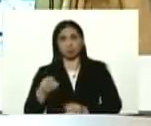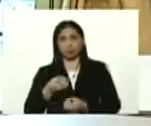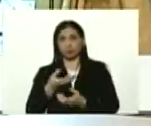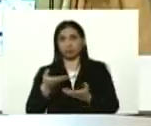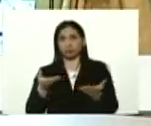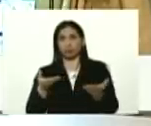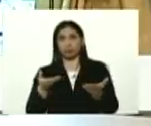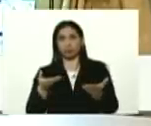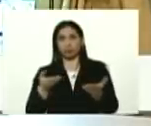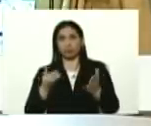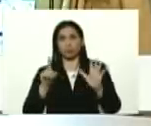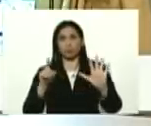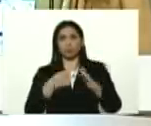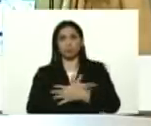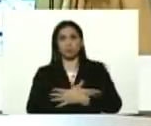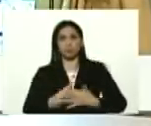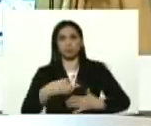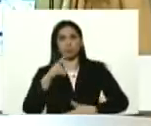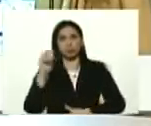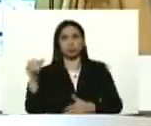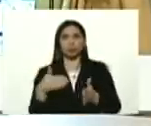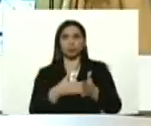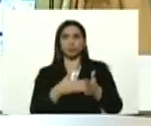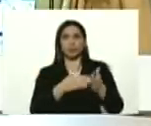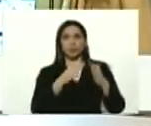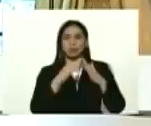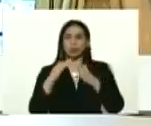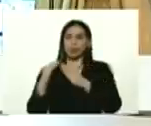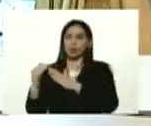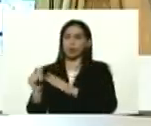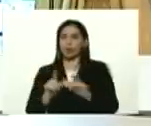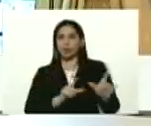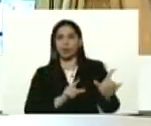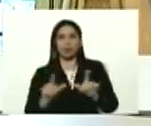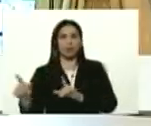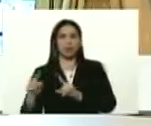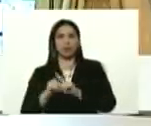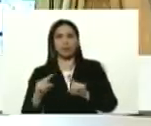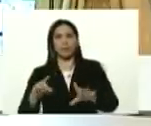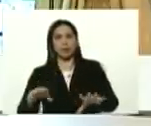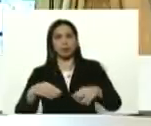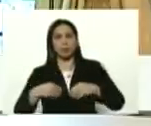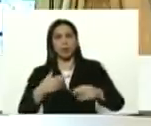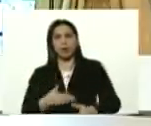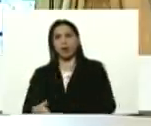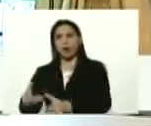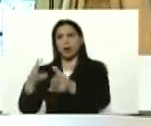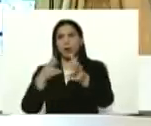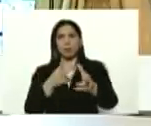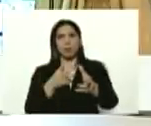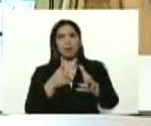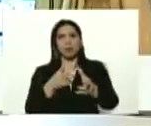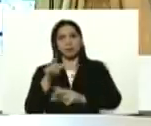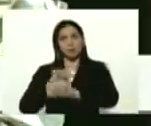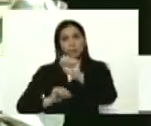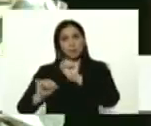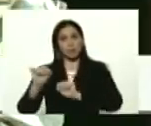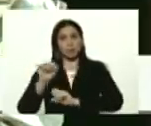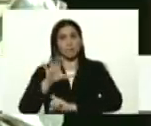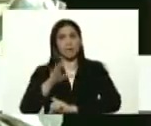en 6.200.000 hogares listas para tomar las armas y defender la patria frente al